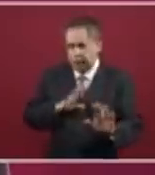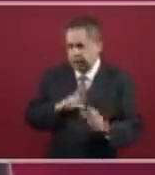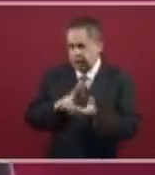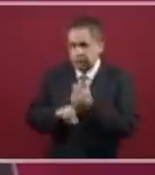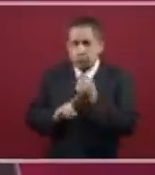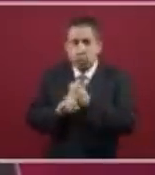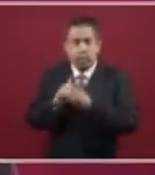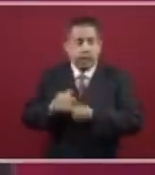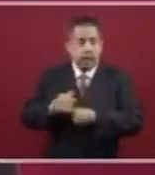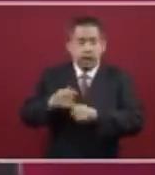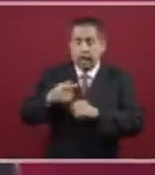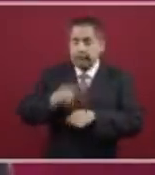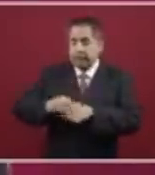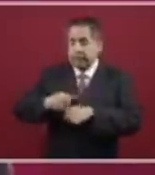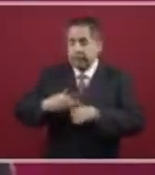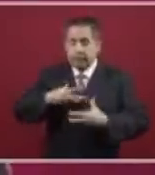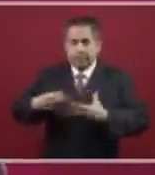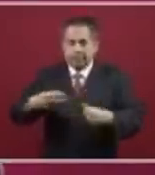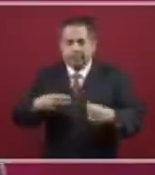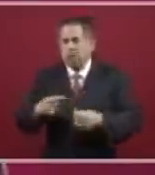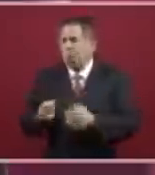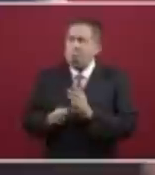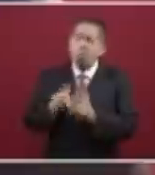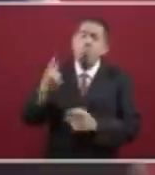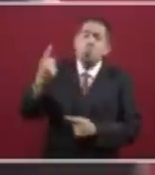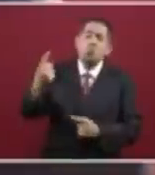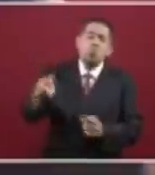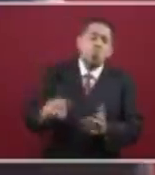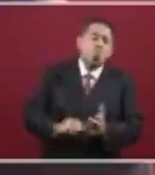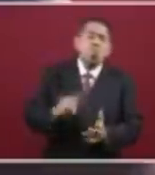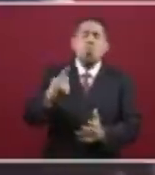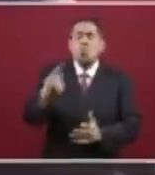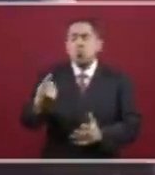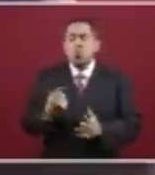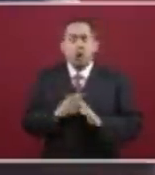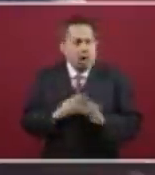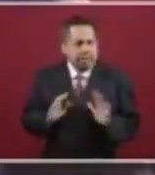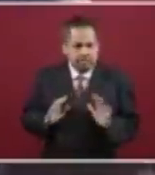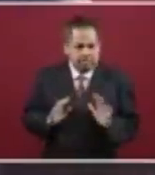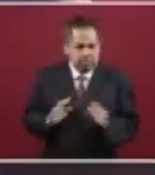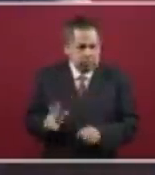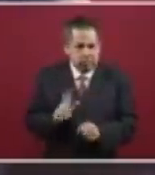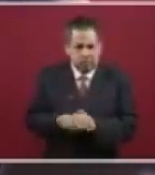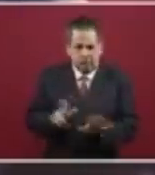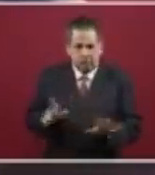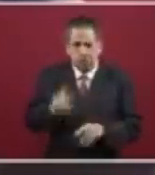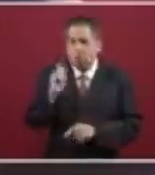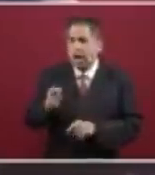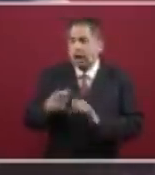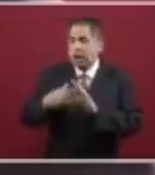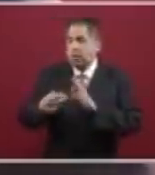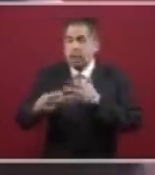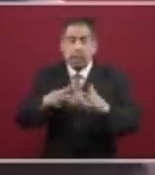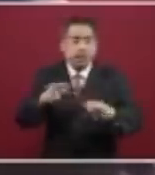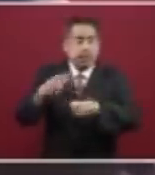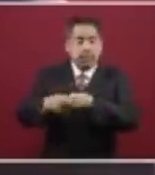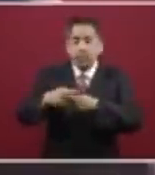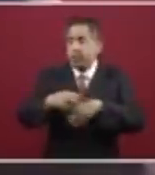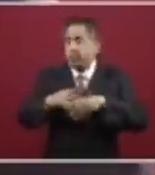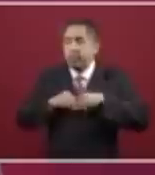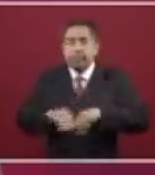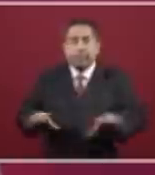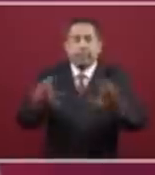problema, casos muy aislados que no significan ningún riesgo para